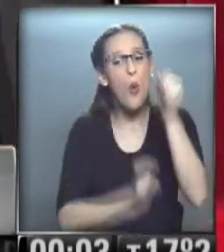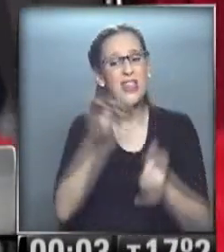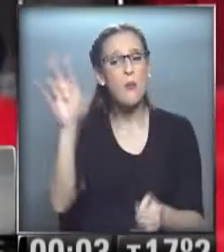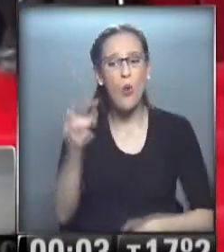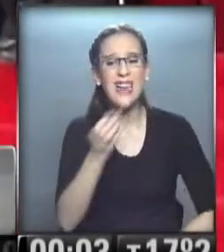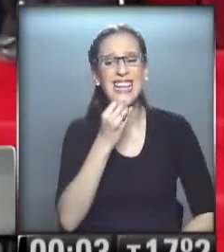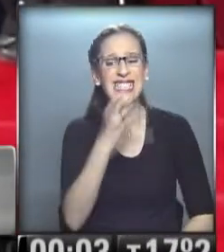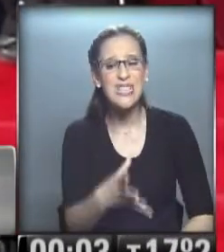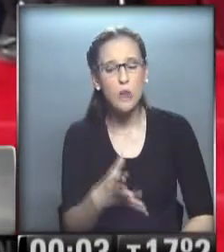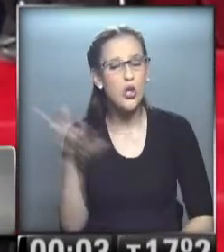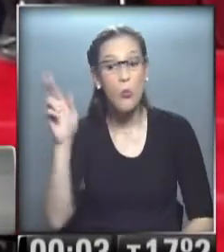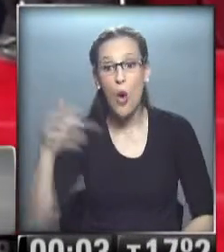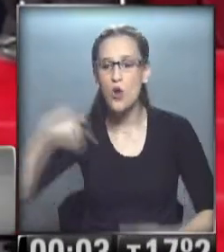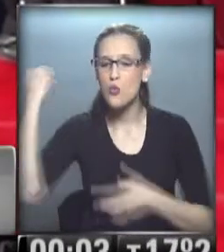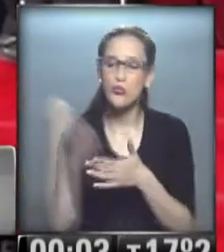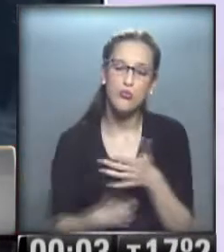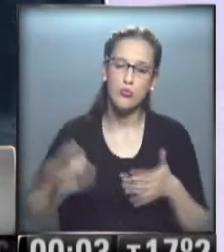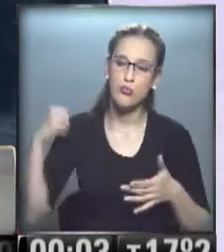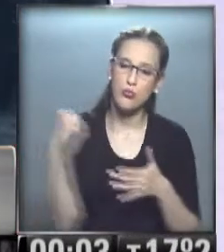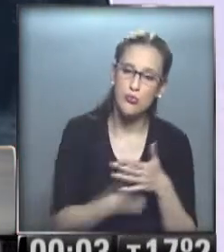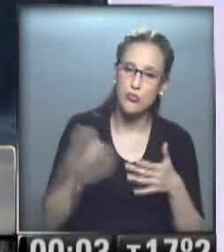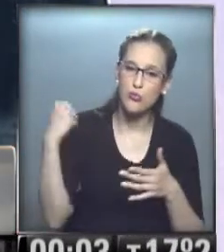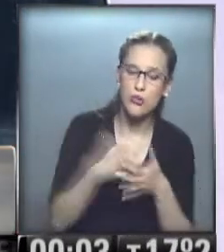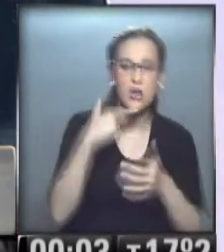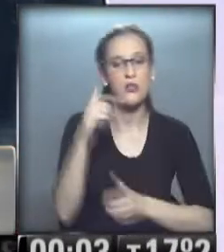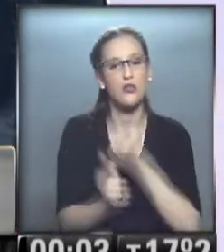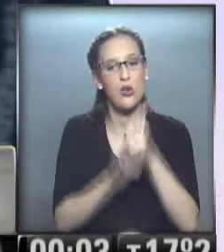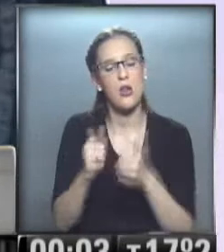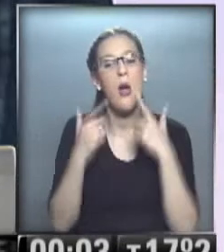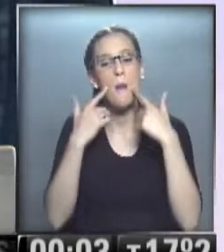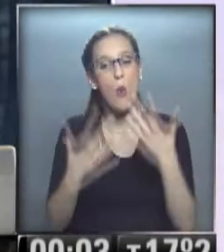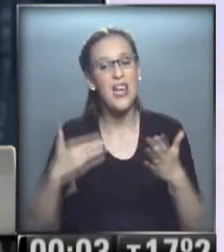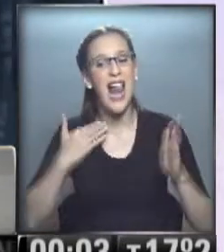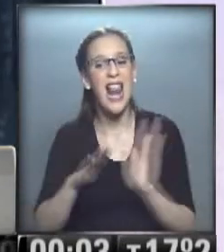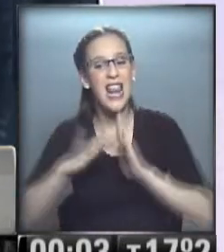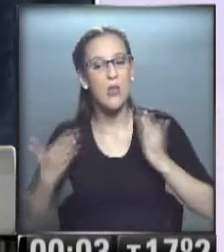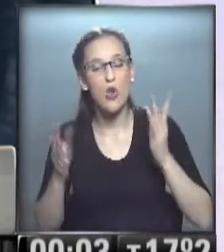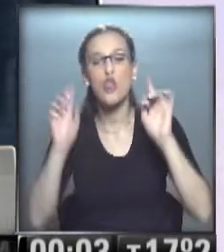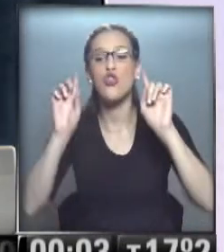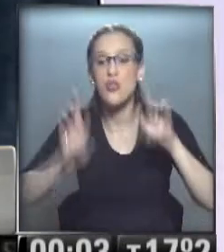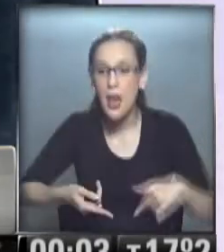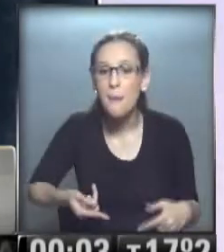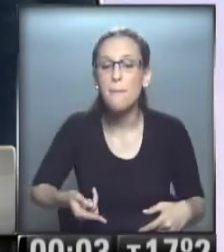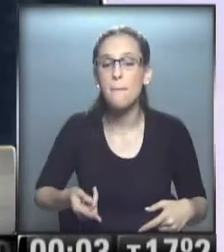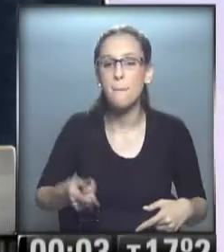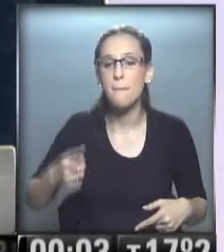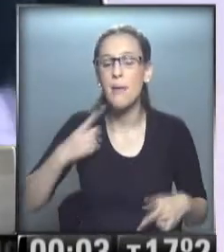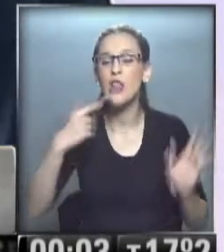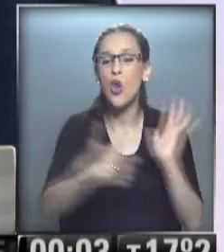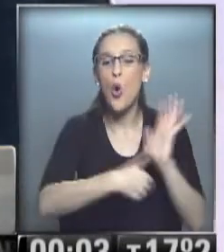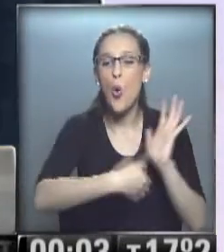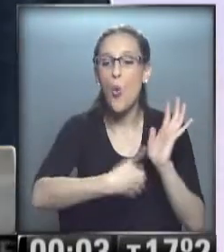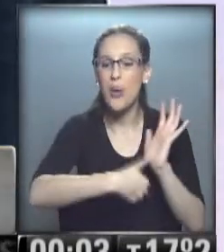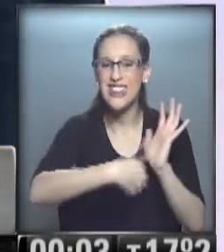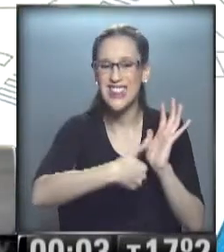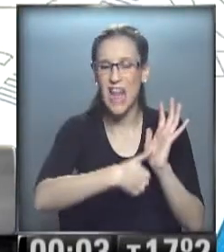combativa, muy combativa. Esta historia no solo se presentó en formato de libro, sino que también fue recogida en formato de documental, y por eso está